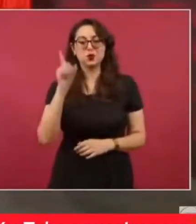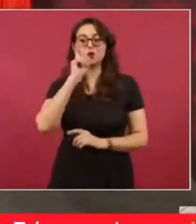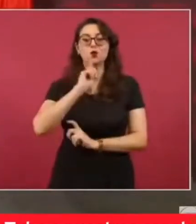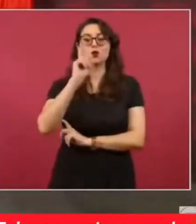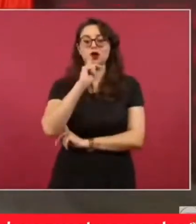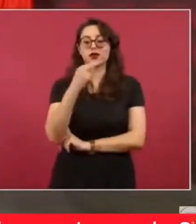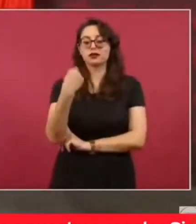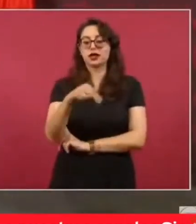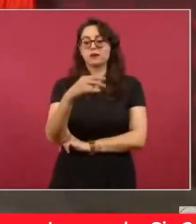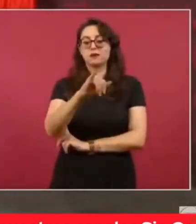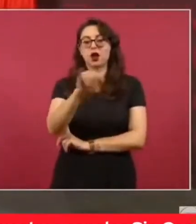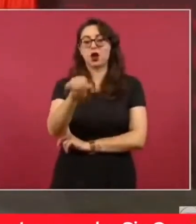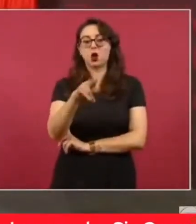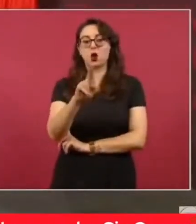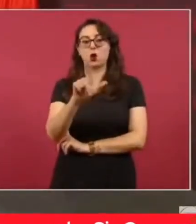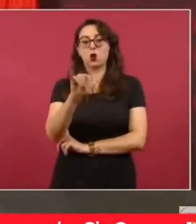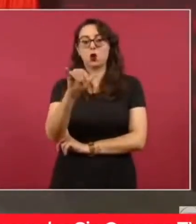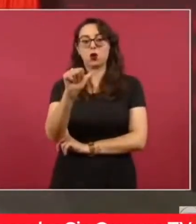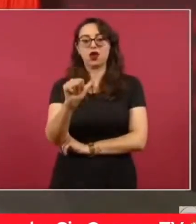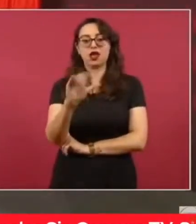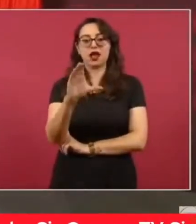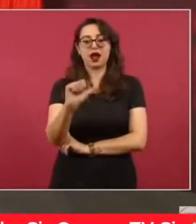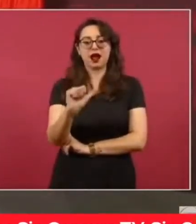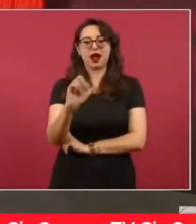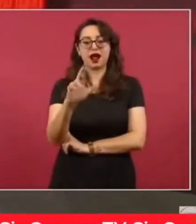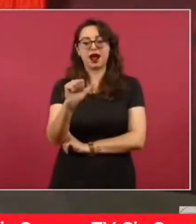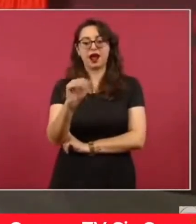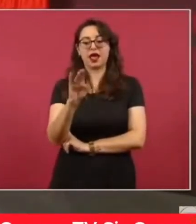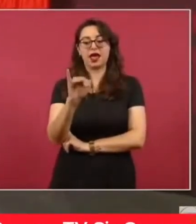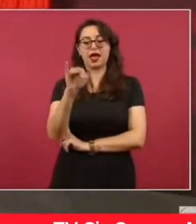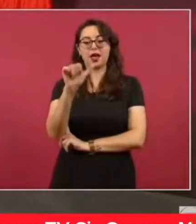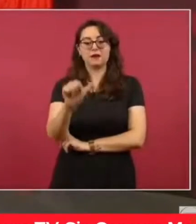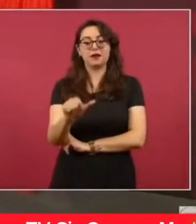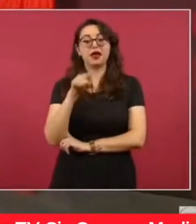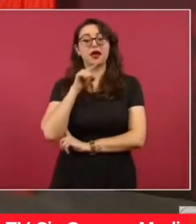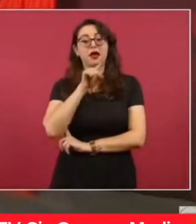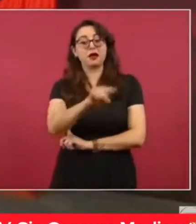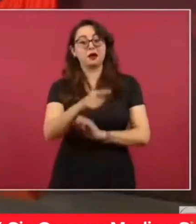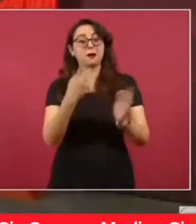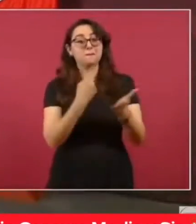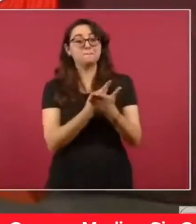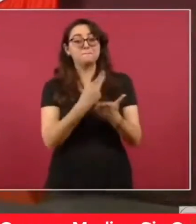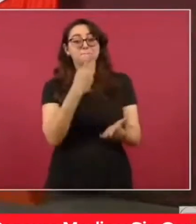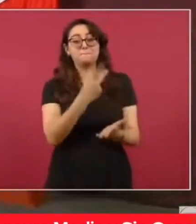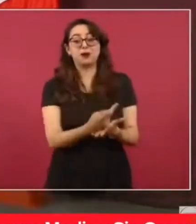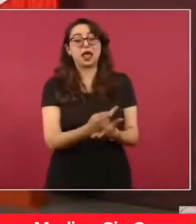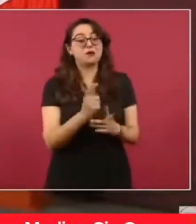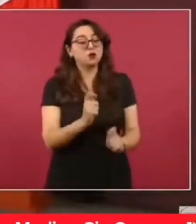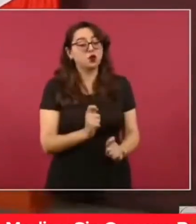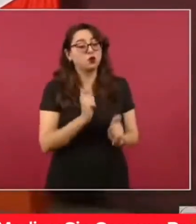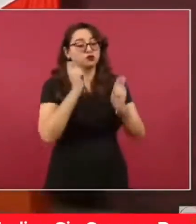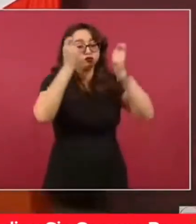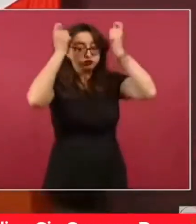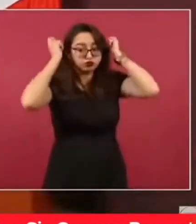juliacarabia que le entregaron también después la medalla Belisario Domínguez